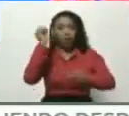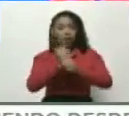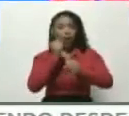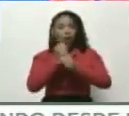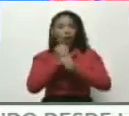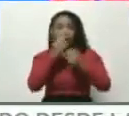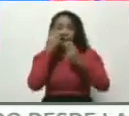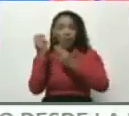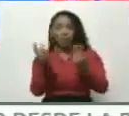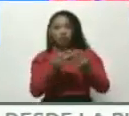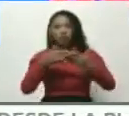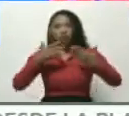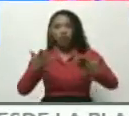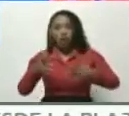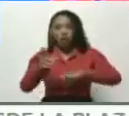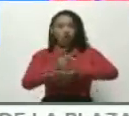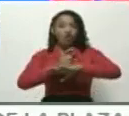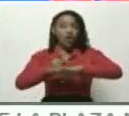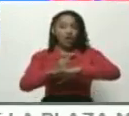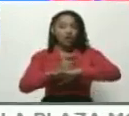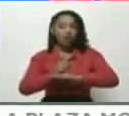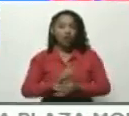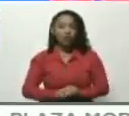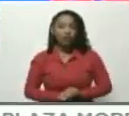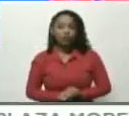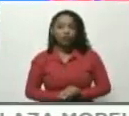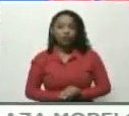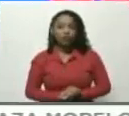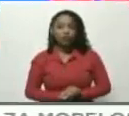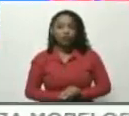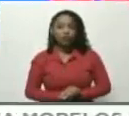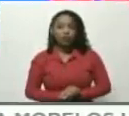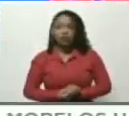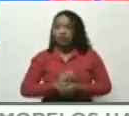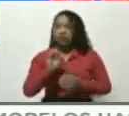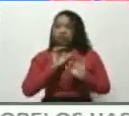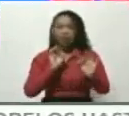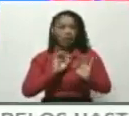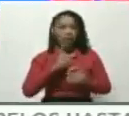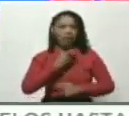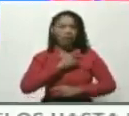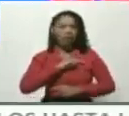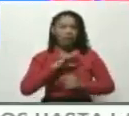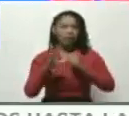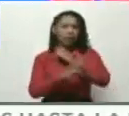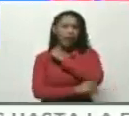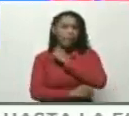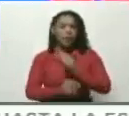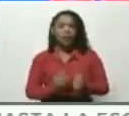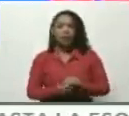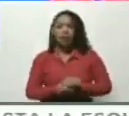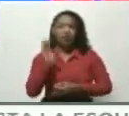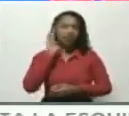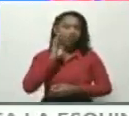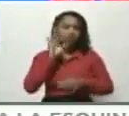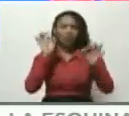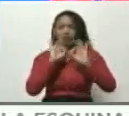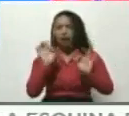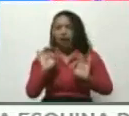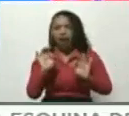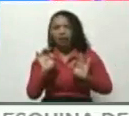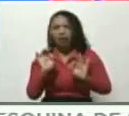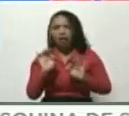La invitación es a gobernar sin clientelismo, sin burocracia, sin corrupción,